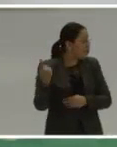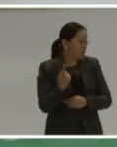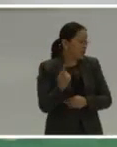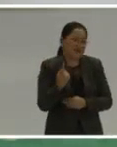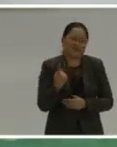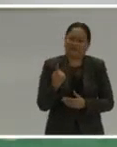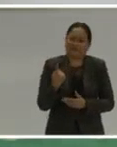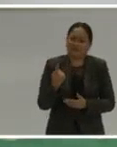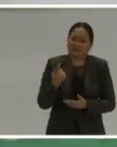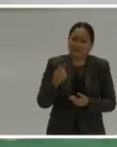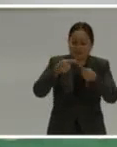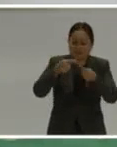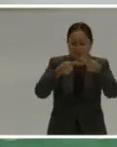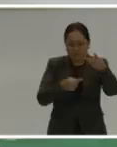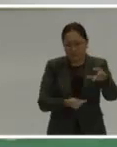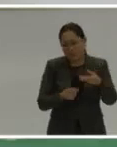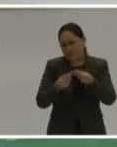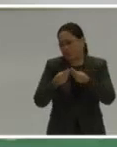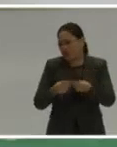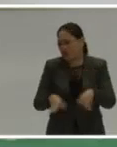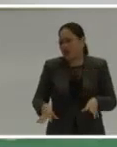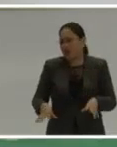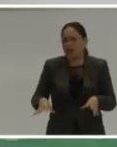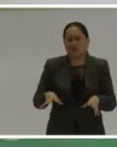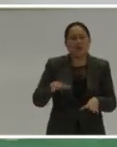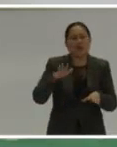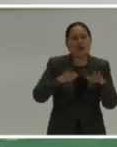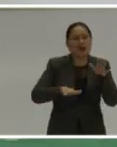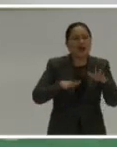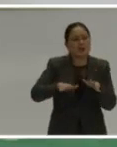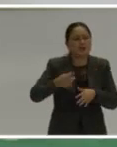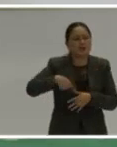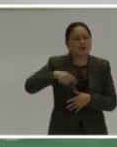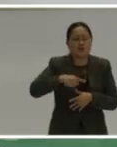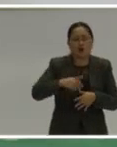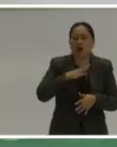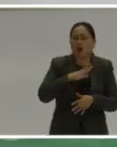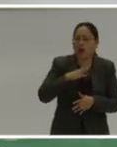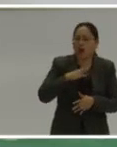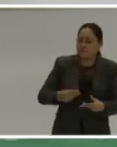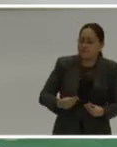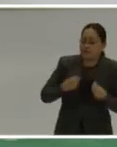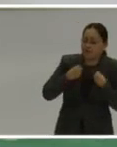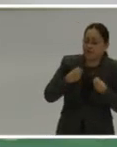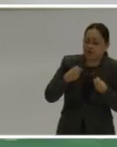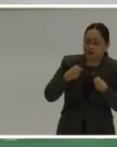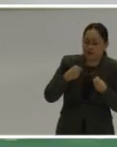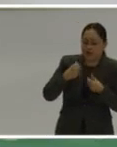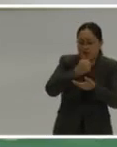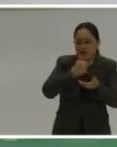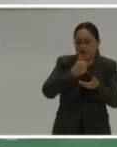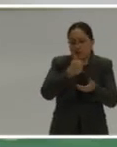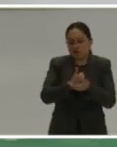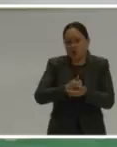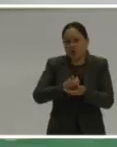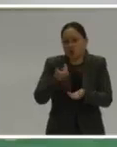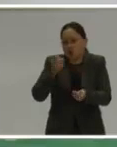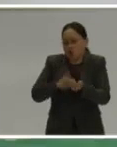perdido. Muchos ya estamos en las ciudades, ya no estamos leyendo la